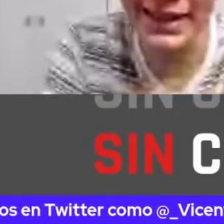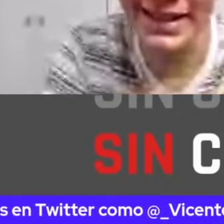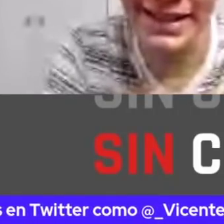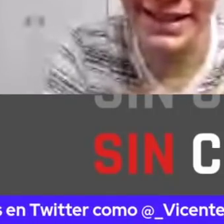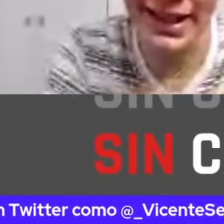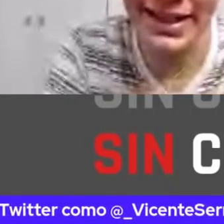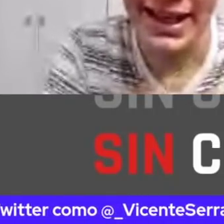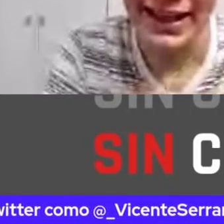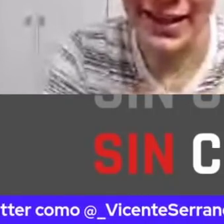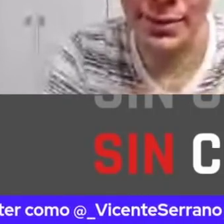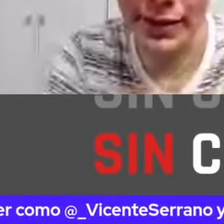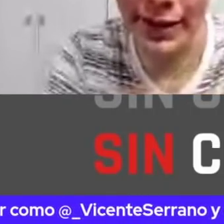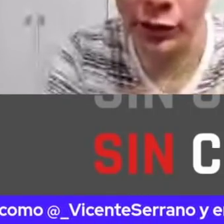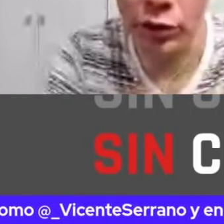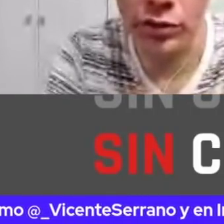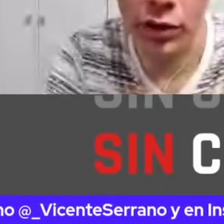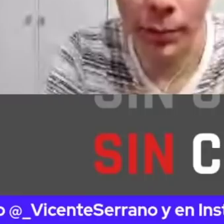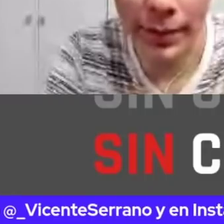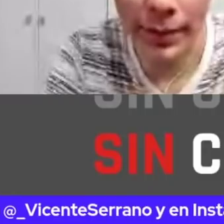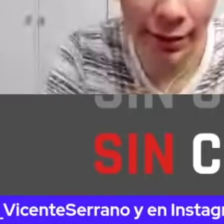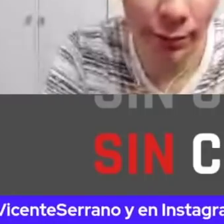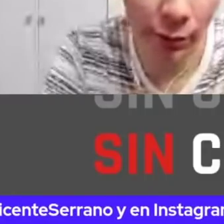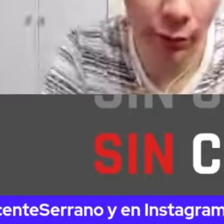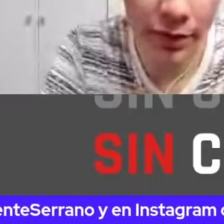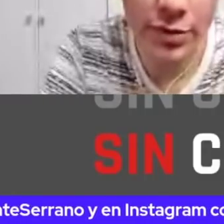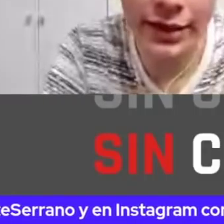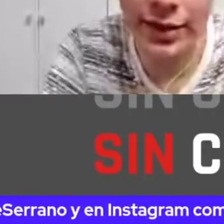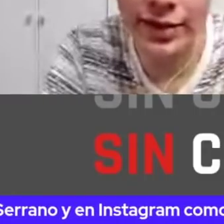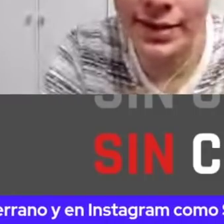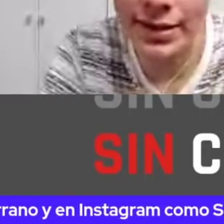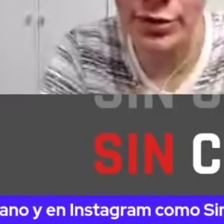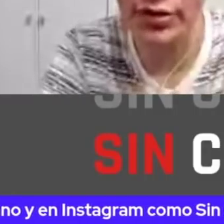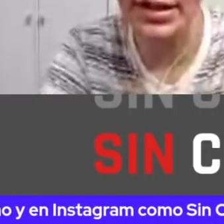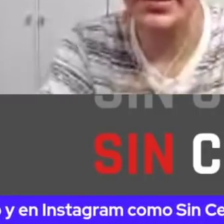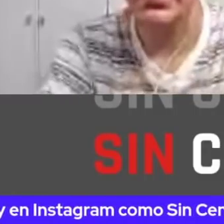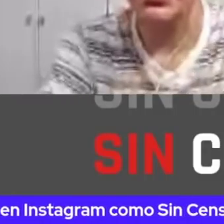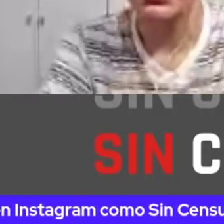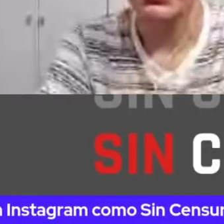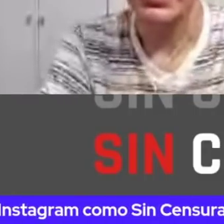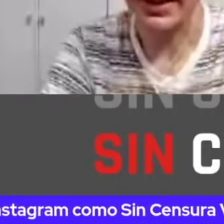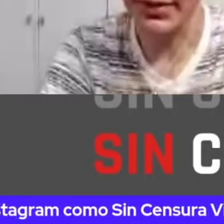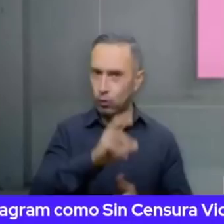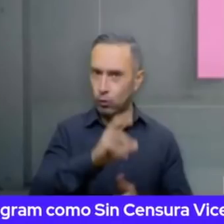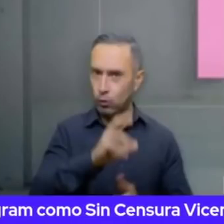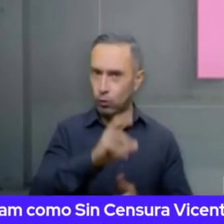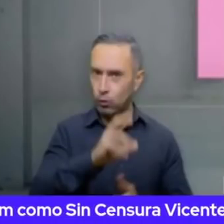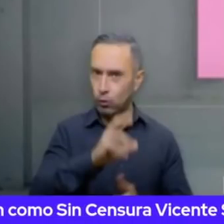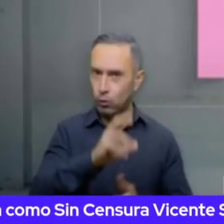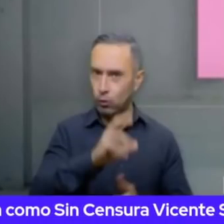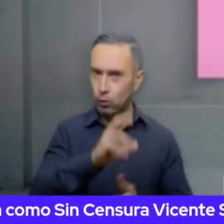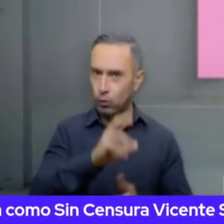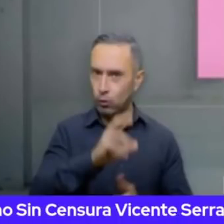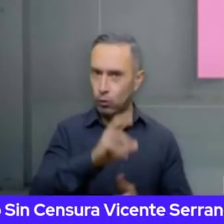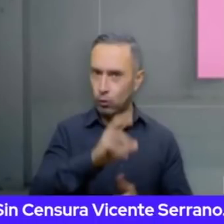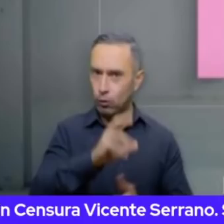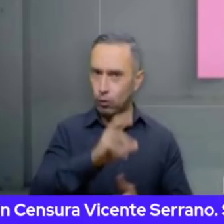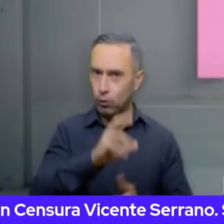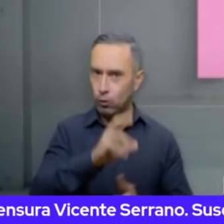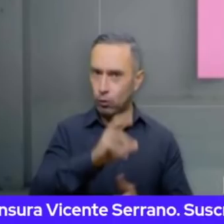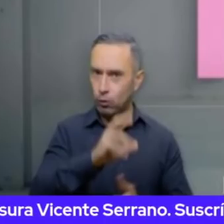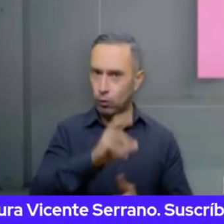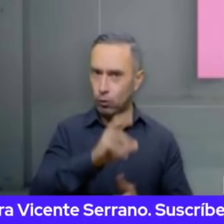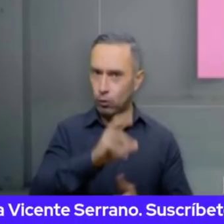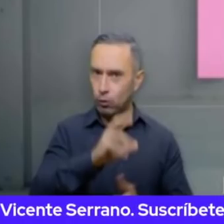durar 15 días, esperando convencer por lo menos a 37 millones. Realmente hay muchas condiciones en contra,